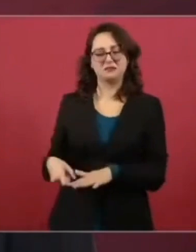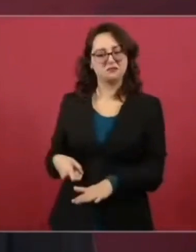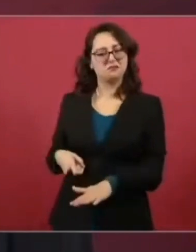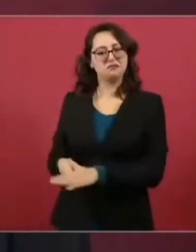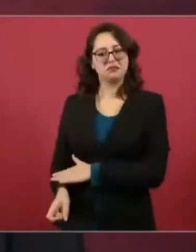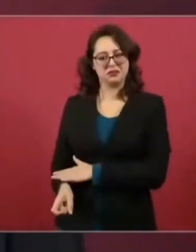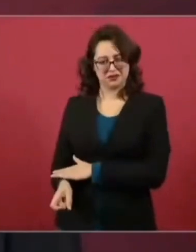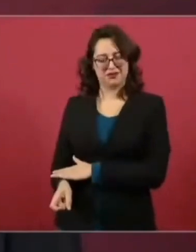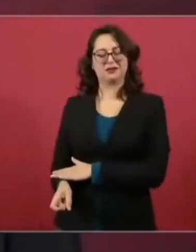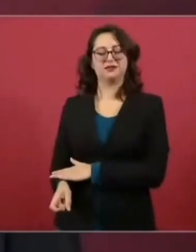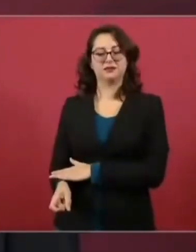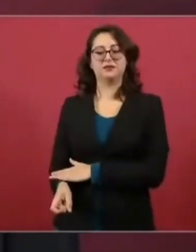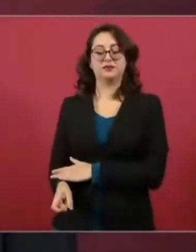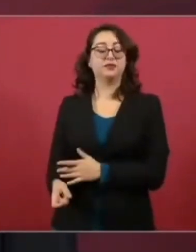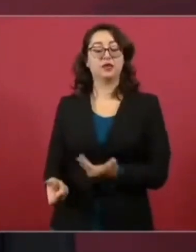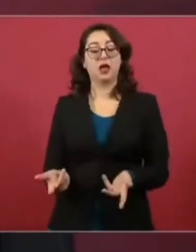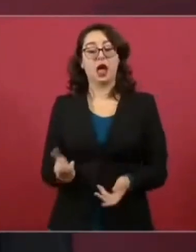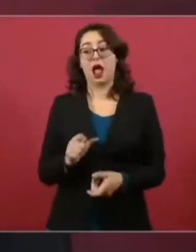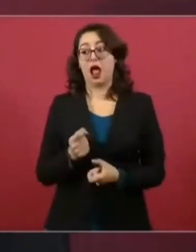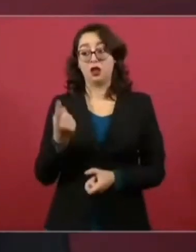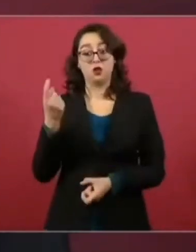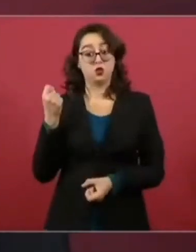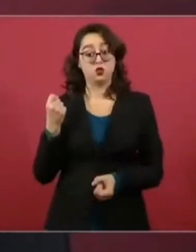porque se aplicaba la ley fuga.